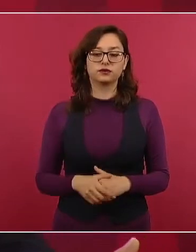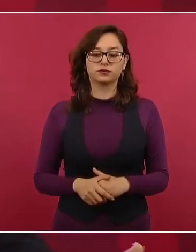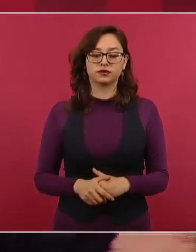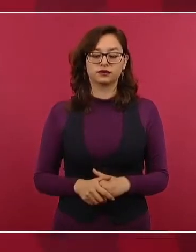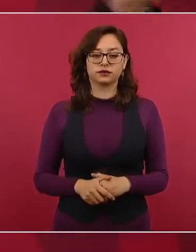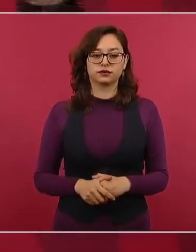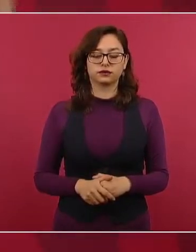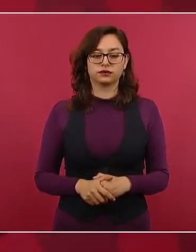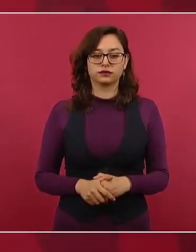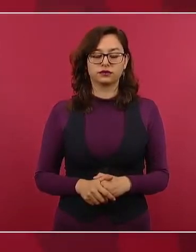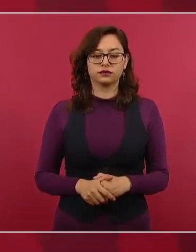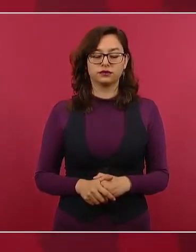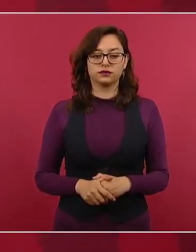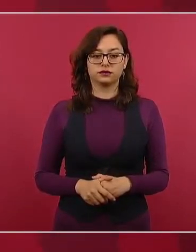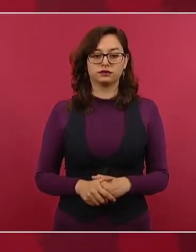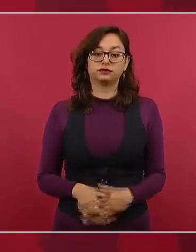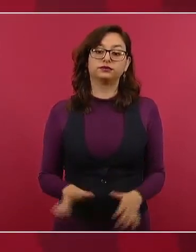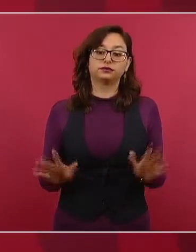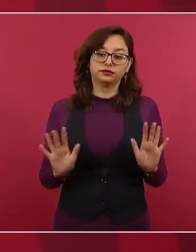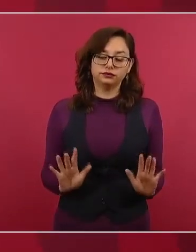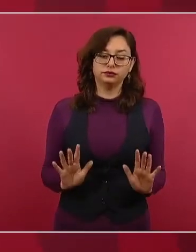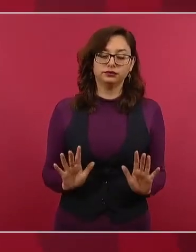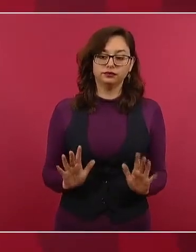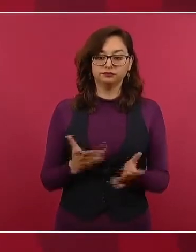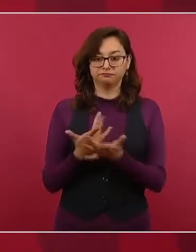De modo que esperemos